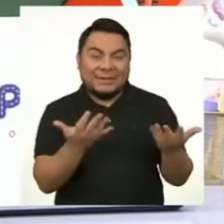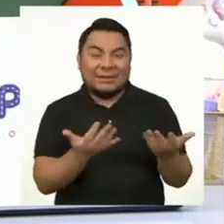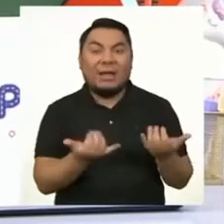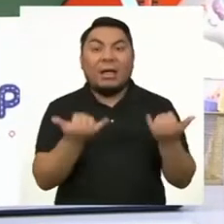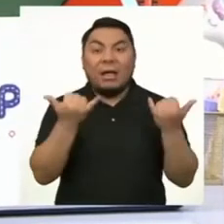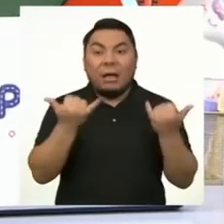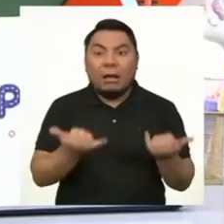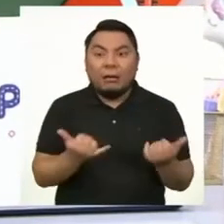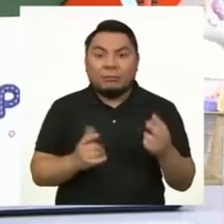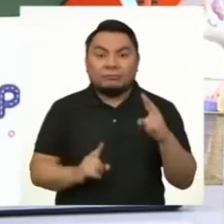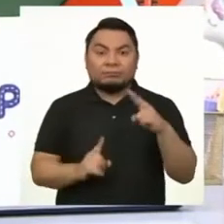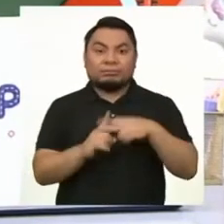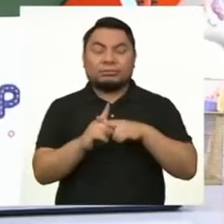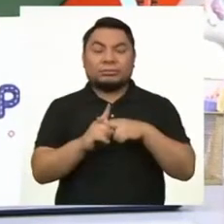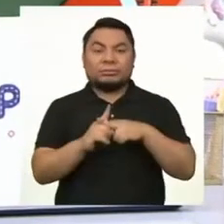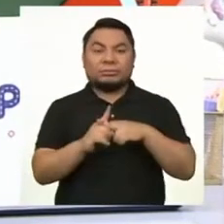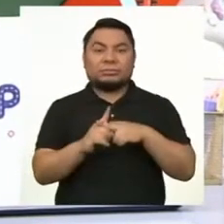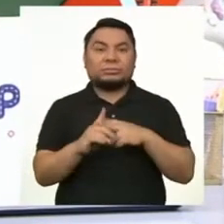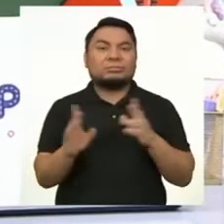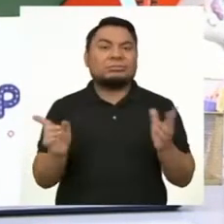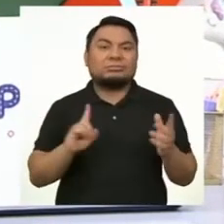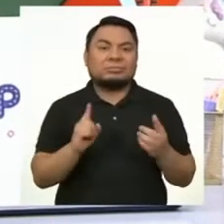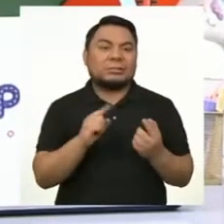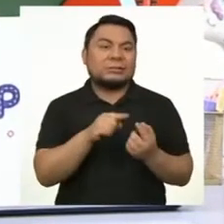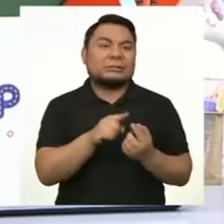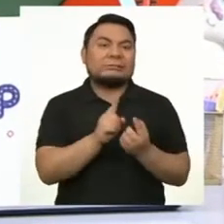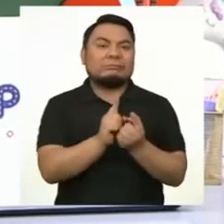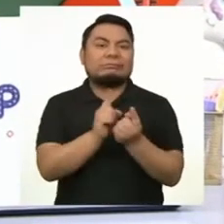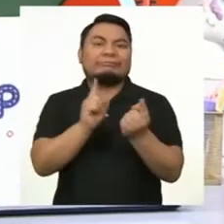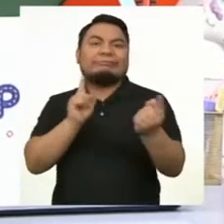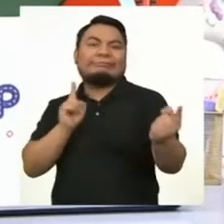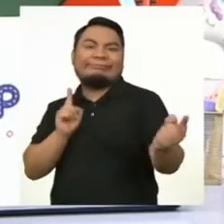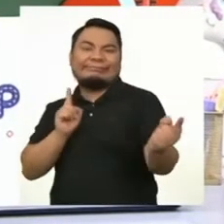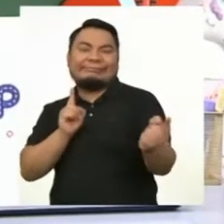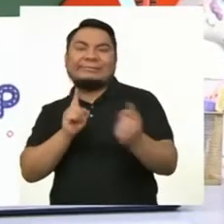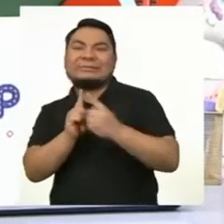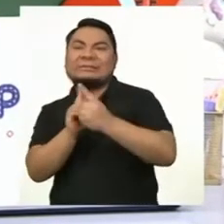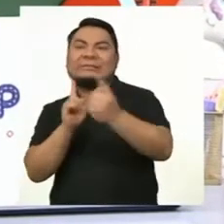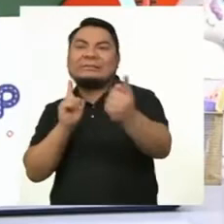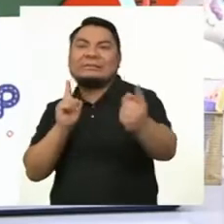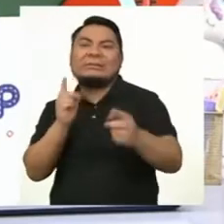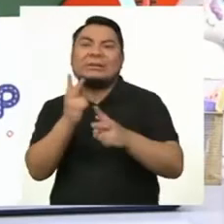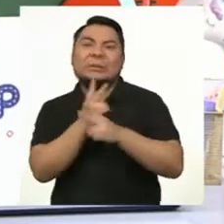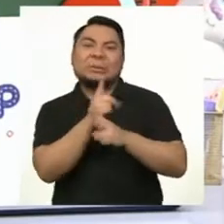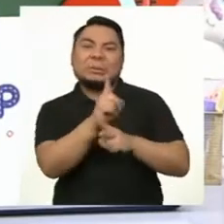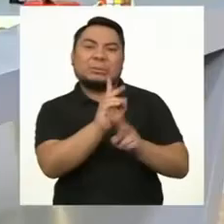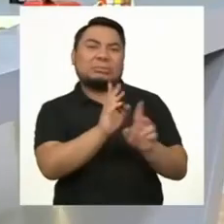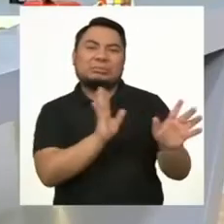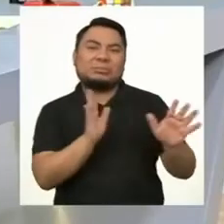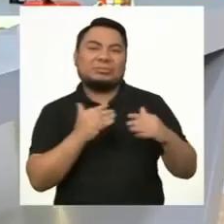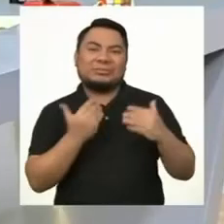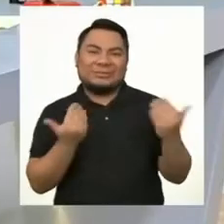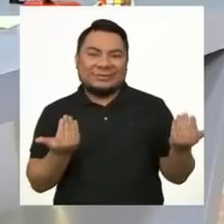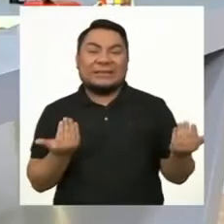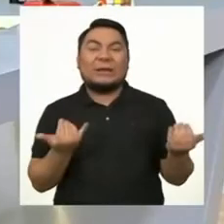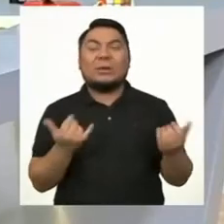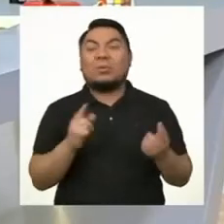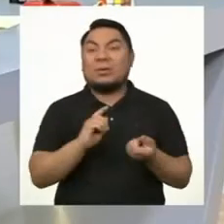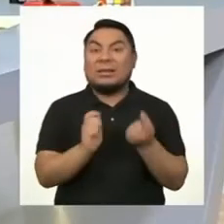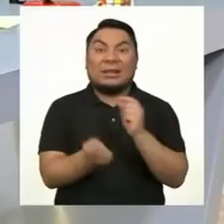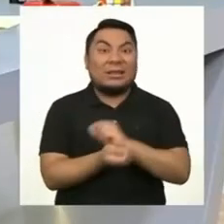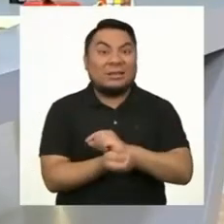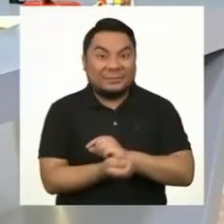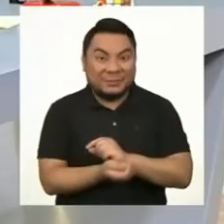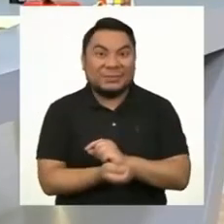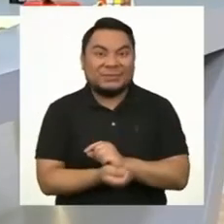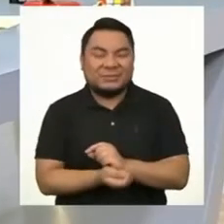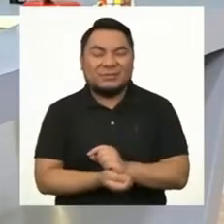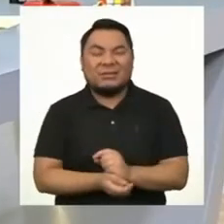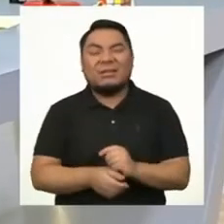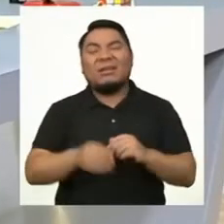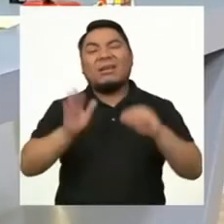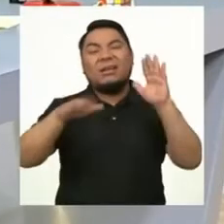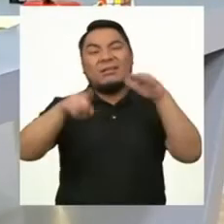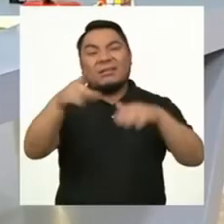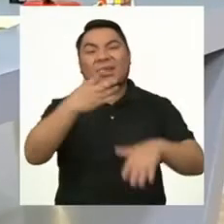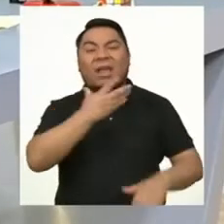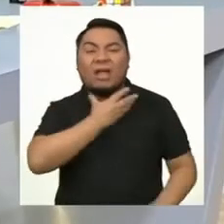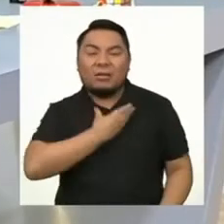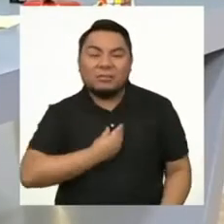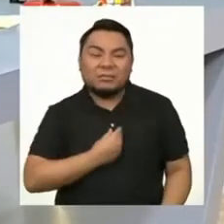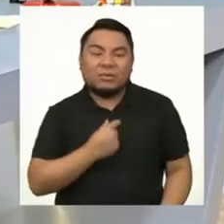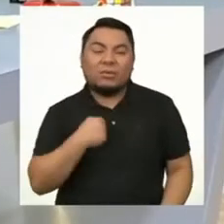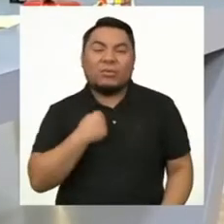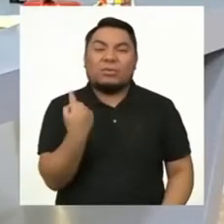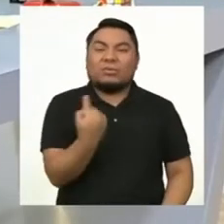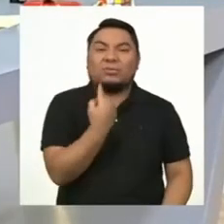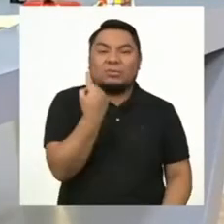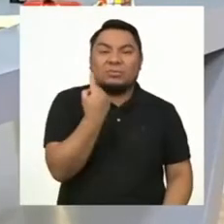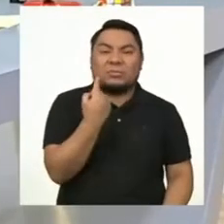de pronto, nos tenemos que alejar para cuidarlos. A veces nos sentimos tristes o solos.